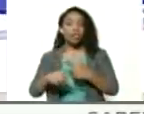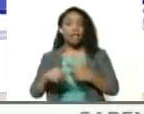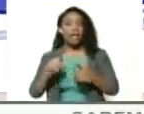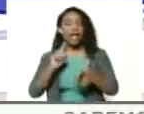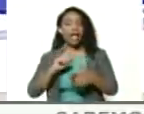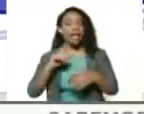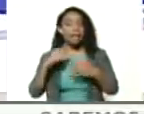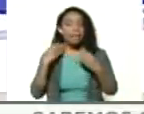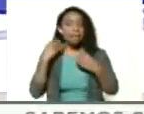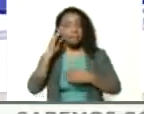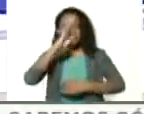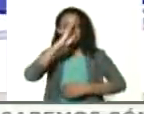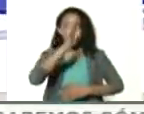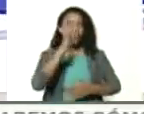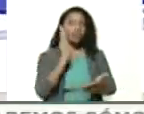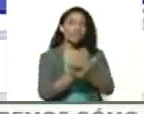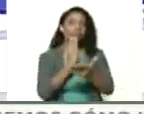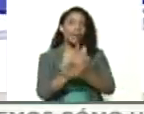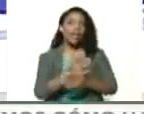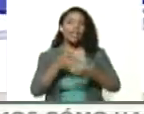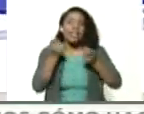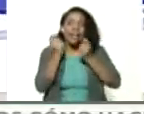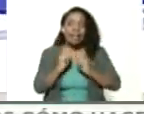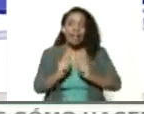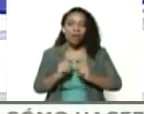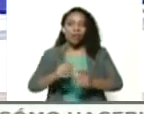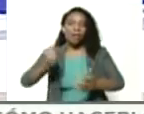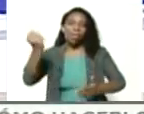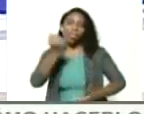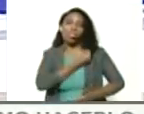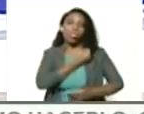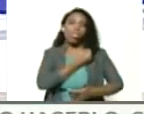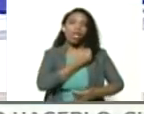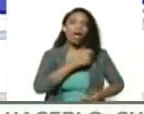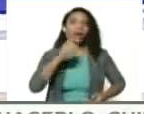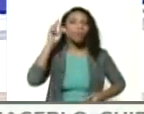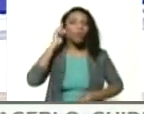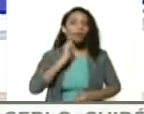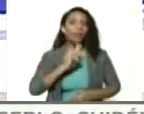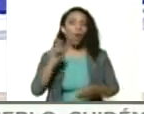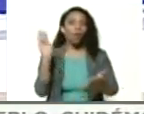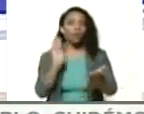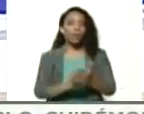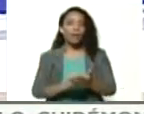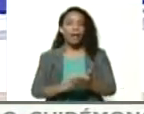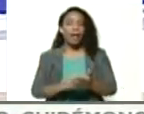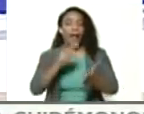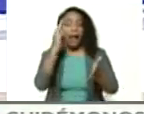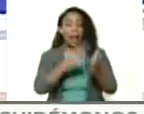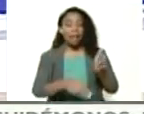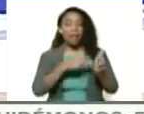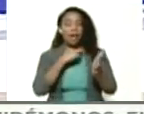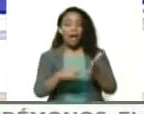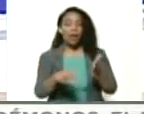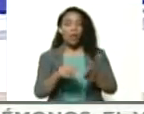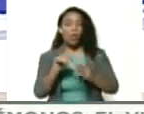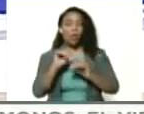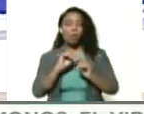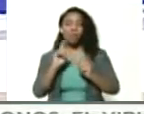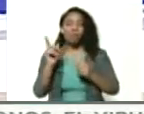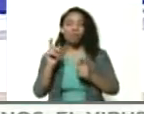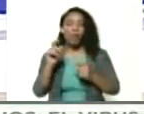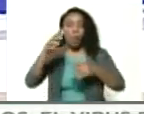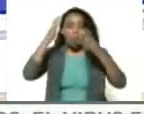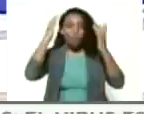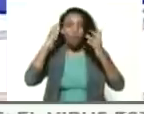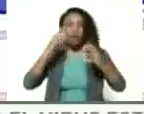siempre, trataron de apuñalear a Bolívar otra vez. De hecho, eliminaron, lanzaron en un baño por allá